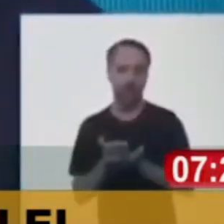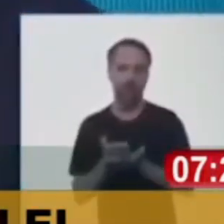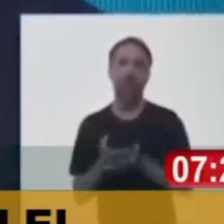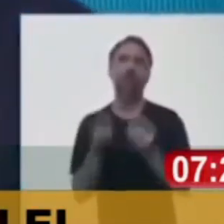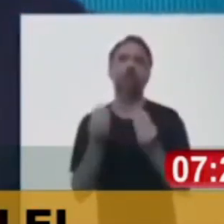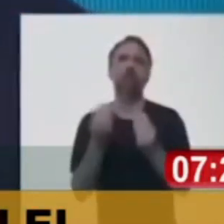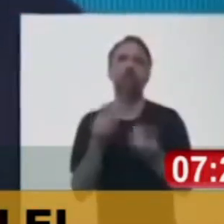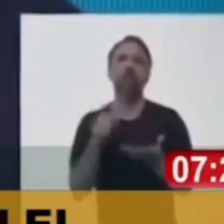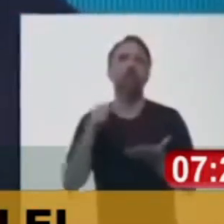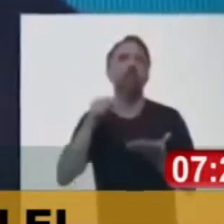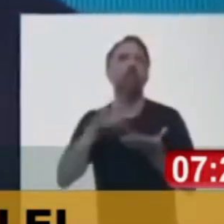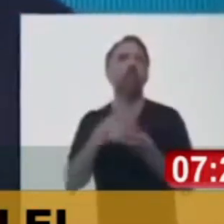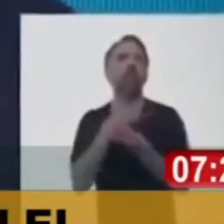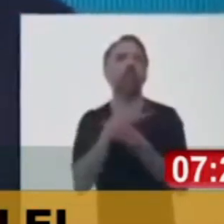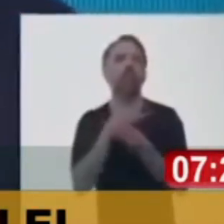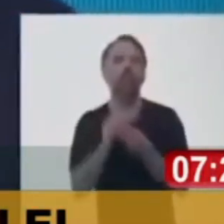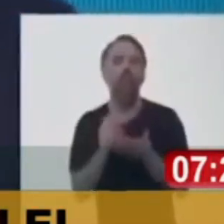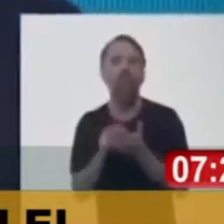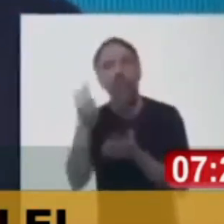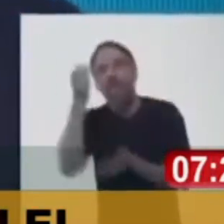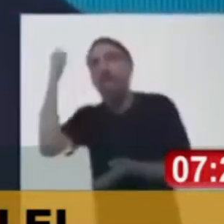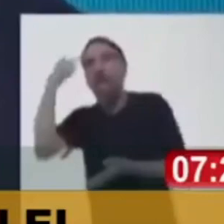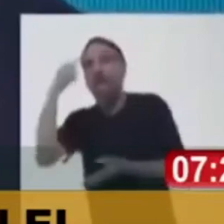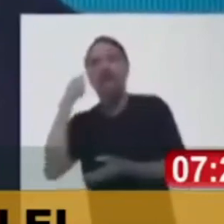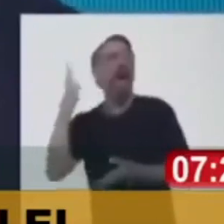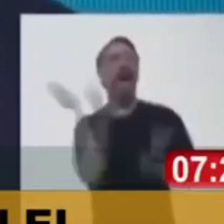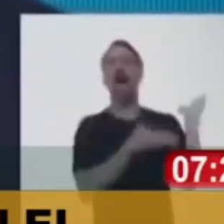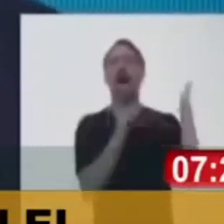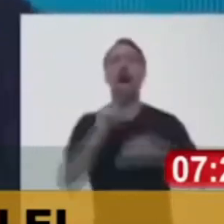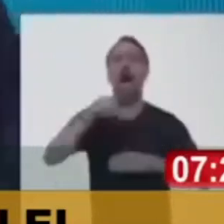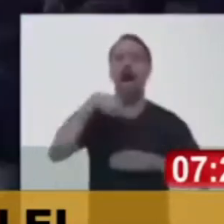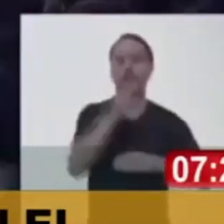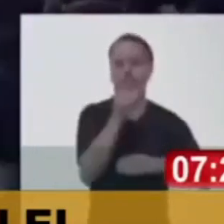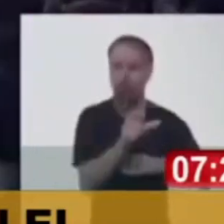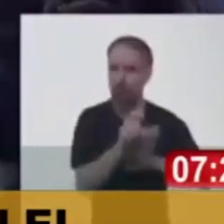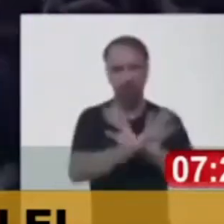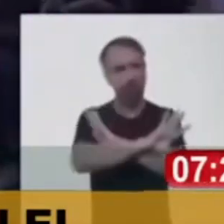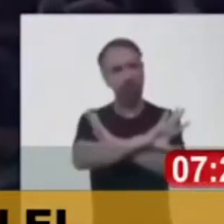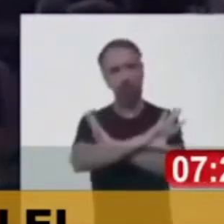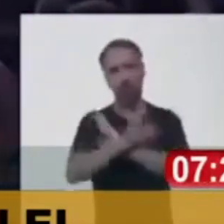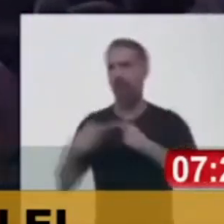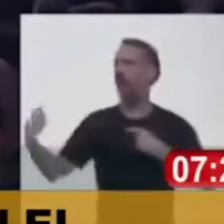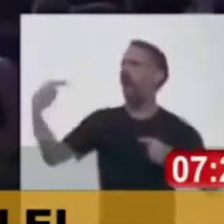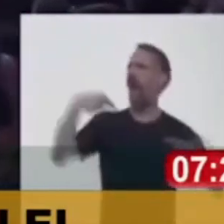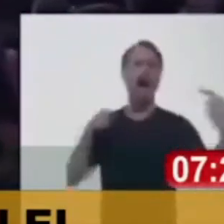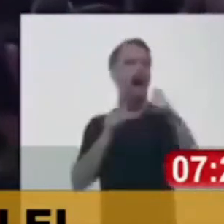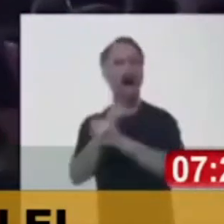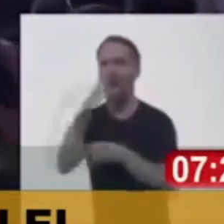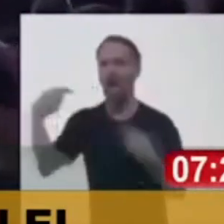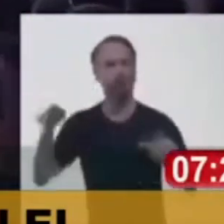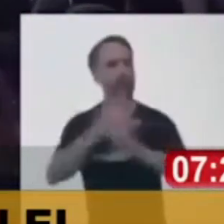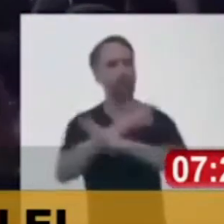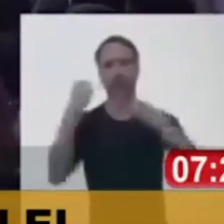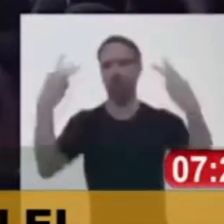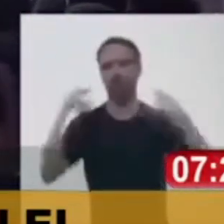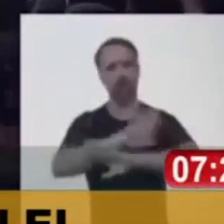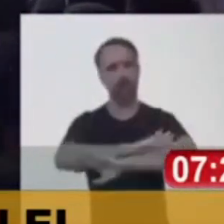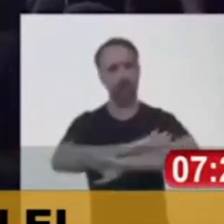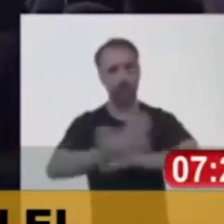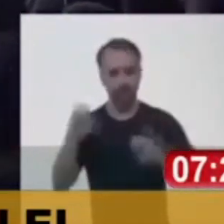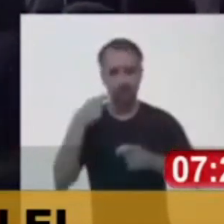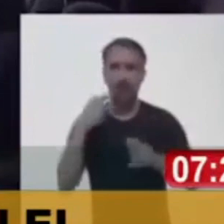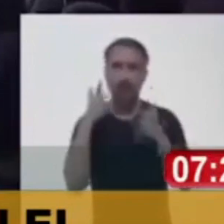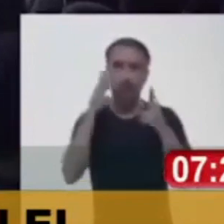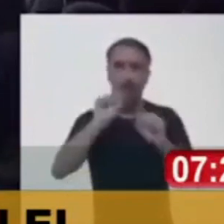manejo económico. No te olvides que Argentina tiene un presidente invisible, ¿no? El